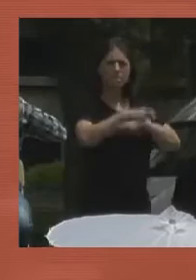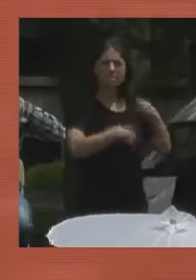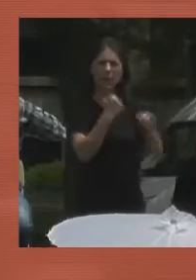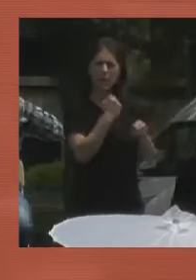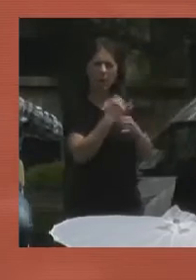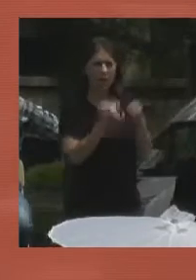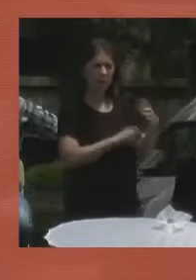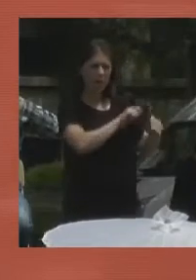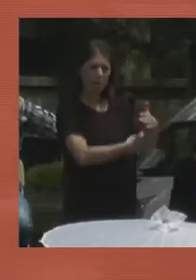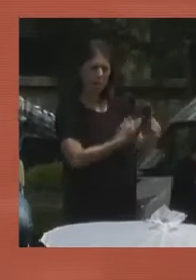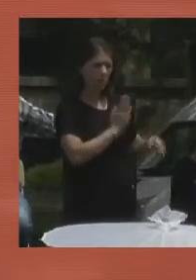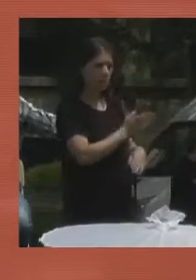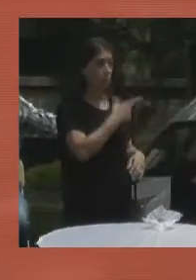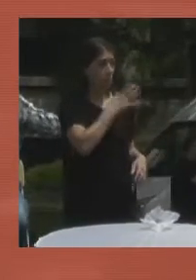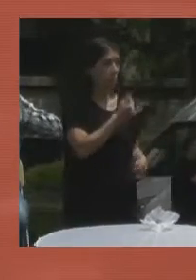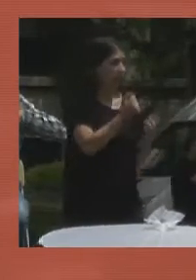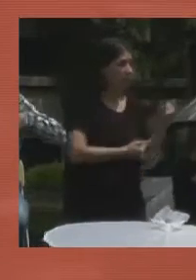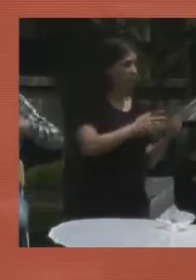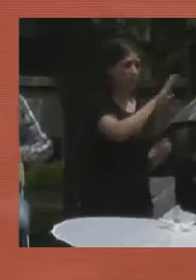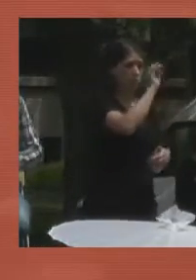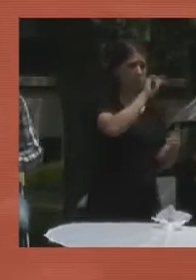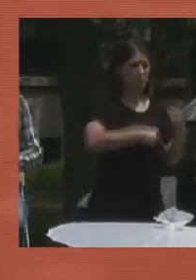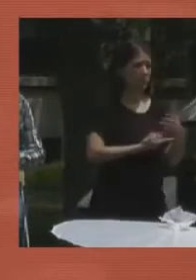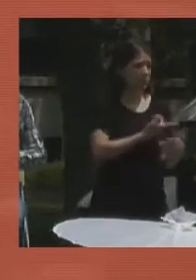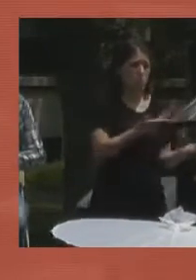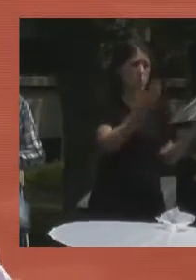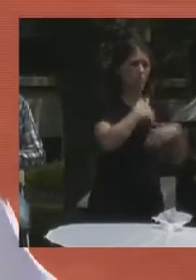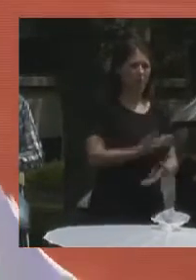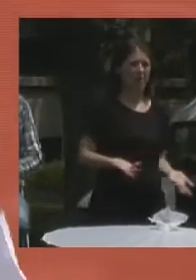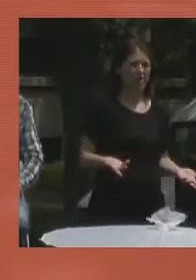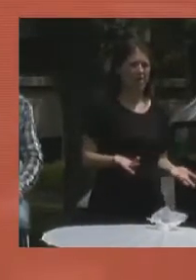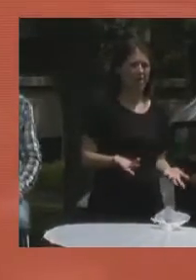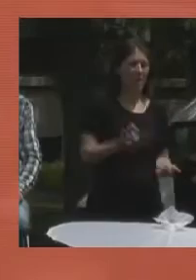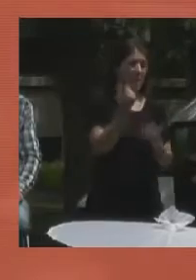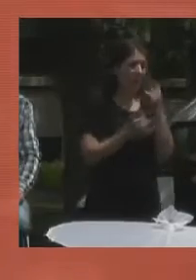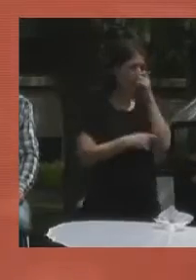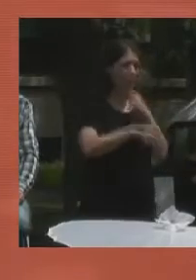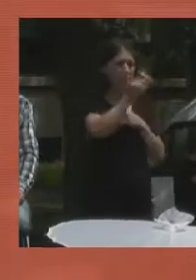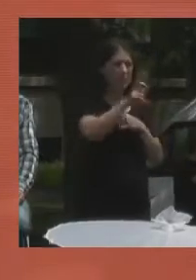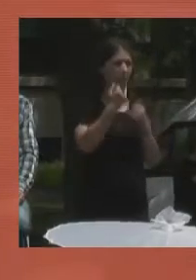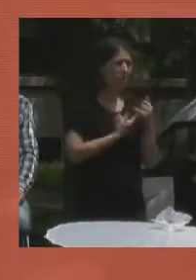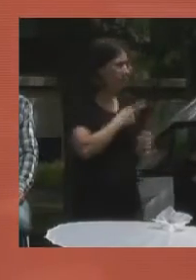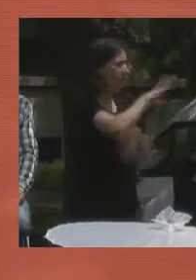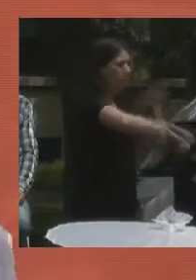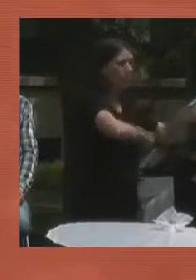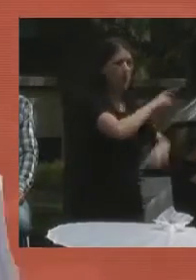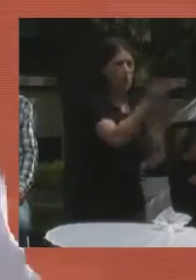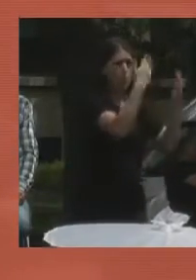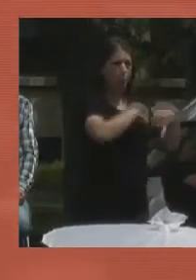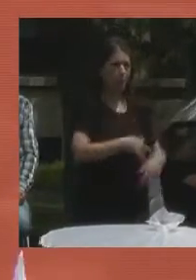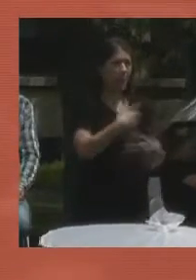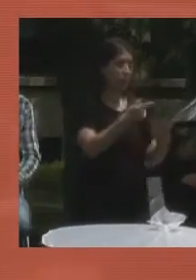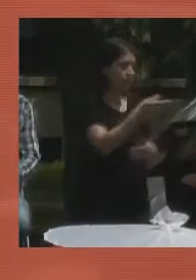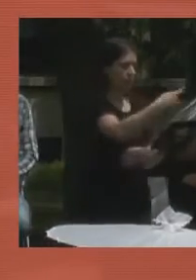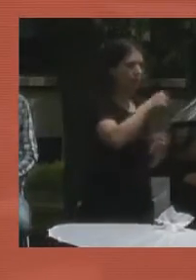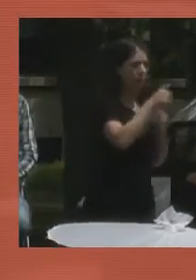que non están pechados porque non hai ninguén que lles contrate, están pechados, os comercios están pechados porque non hai ninguén que lle vai a comprar e non poden pagar o alquiler